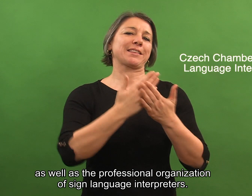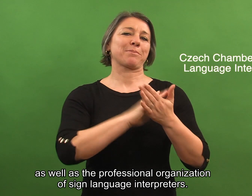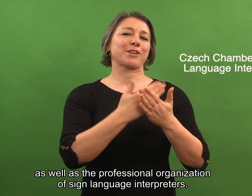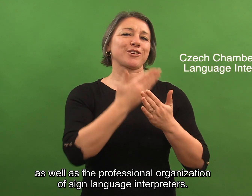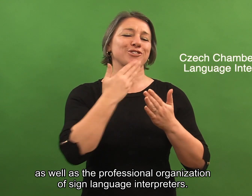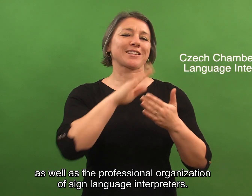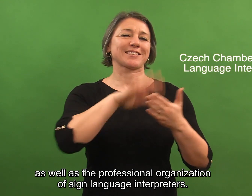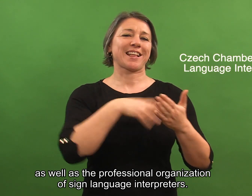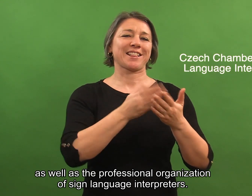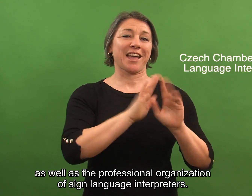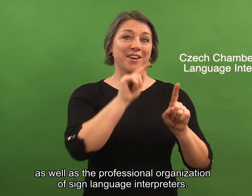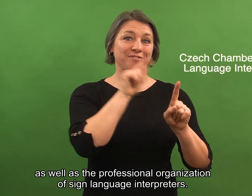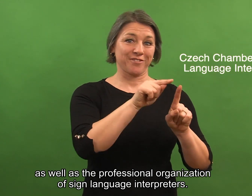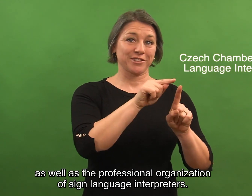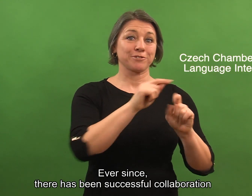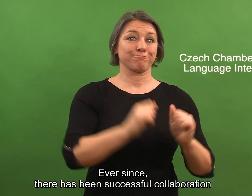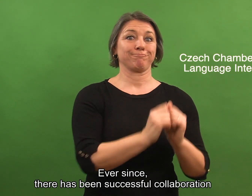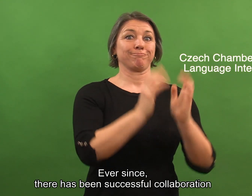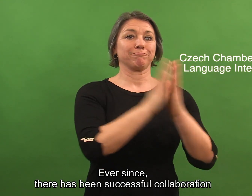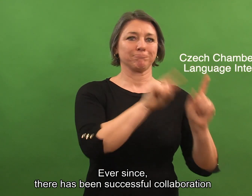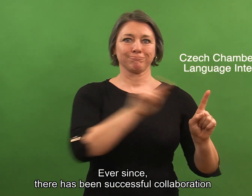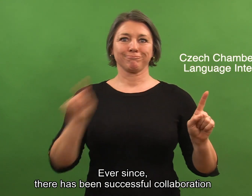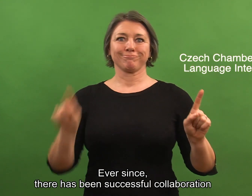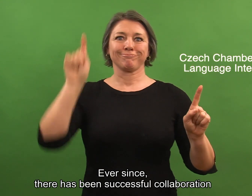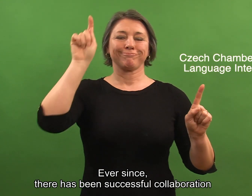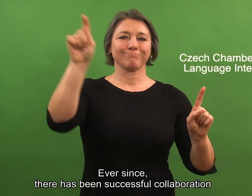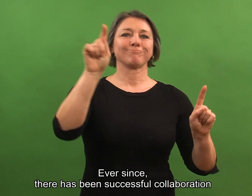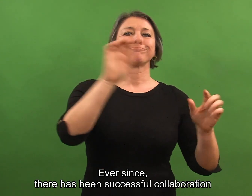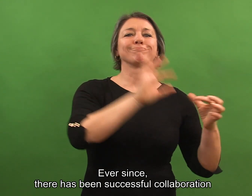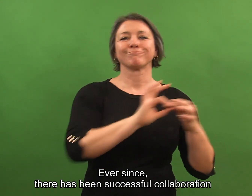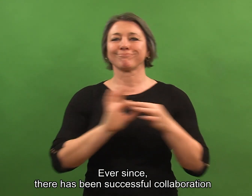organizaciones importantes encabezadas por sordos han estado